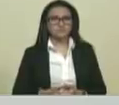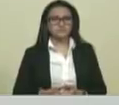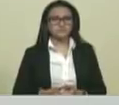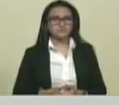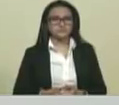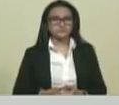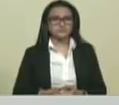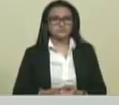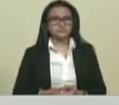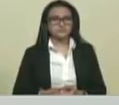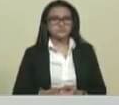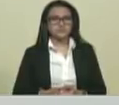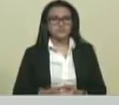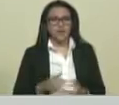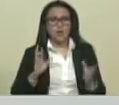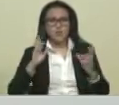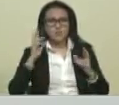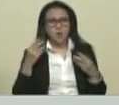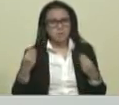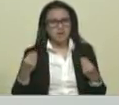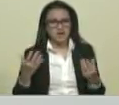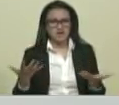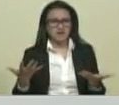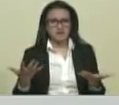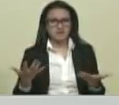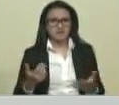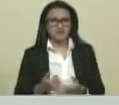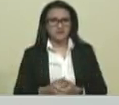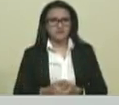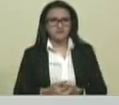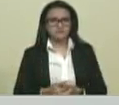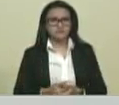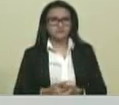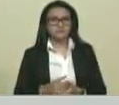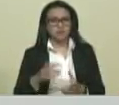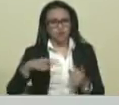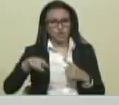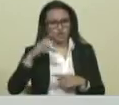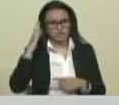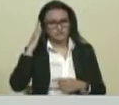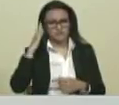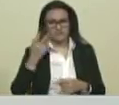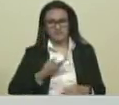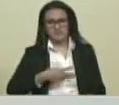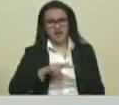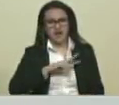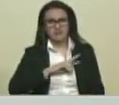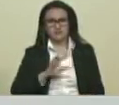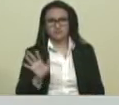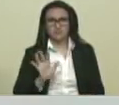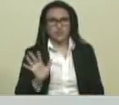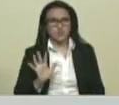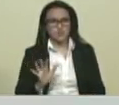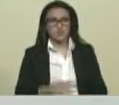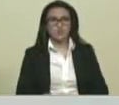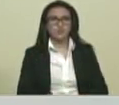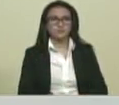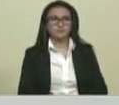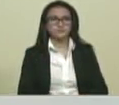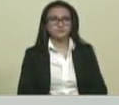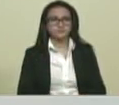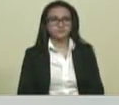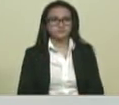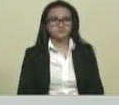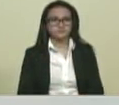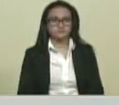tipo de rumores que son, todos lo saben, son completamente falsos y pudieran más